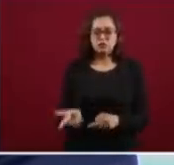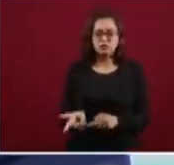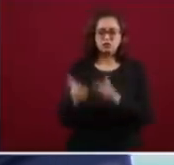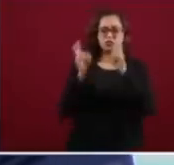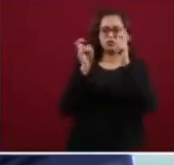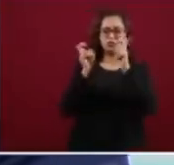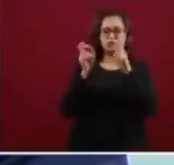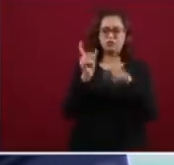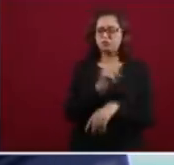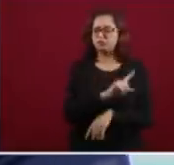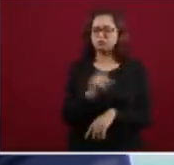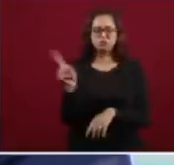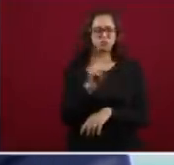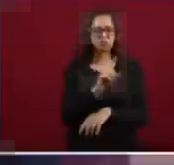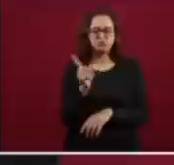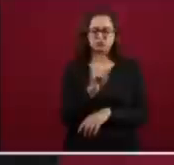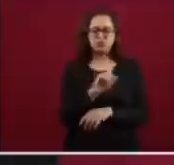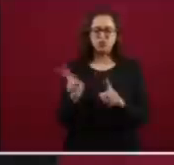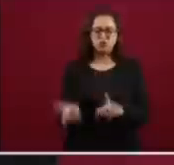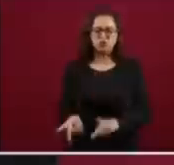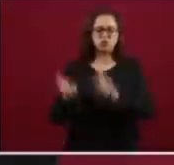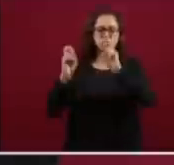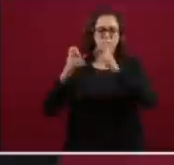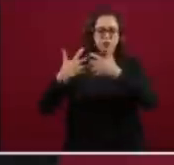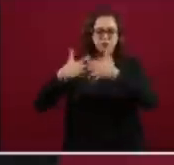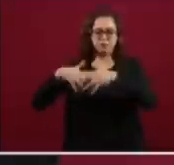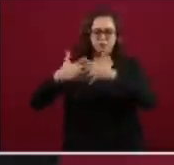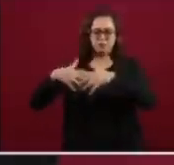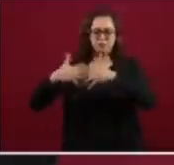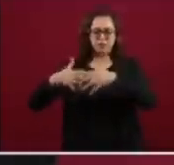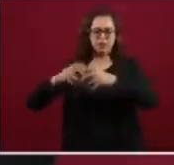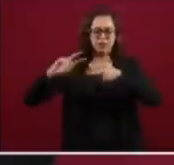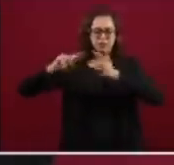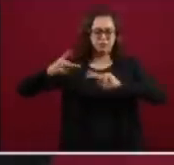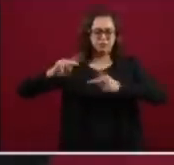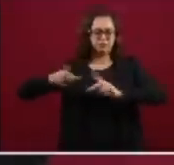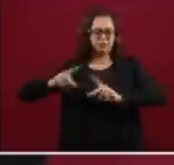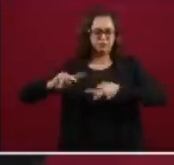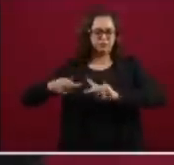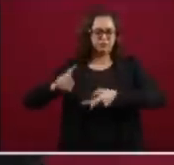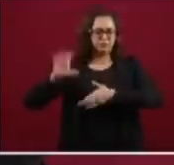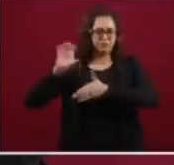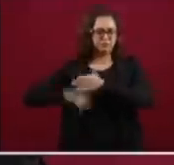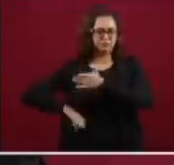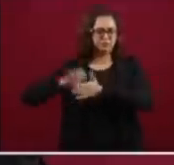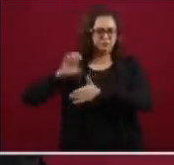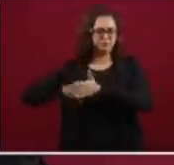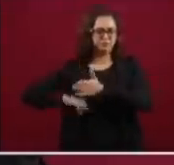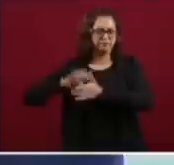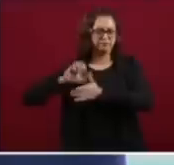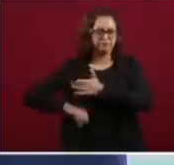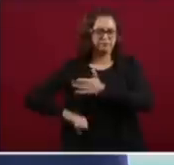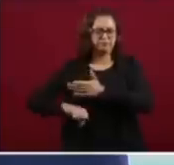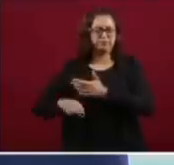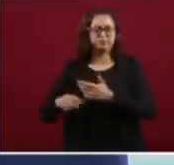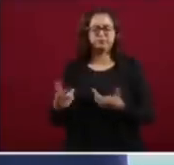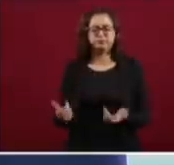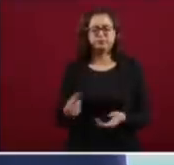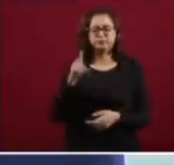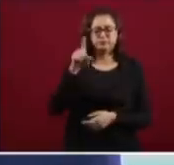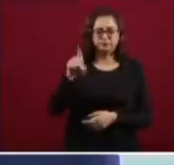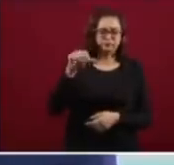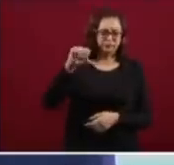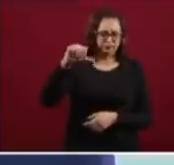los rastrillos en ahí sí y ahorita lo vamos a ver un caso ejemplar en lo negativo en